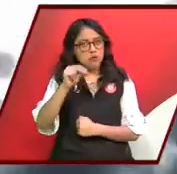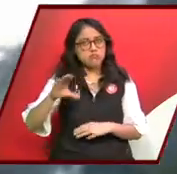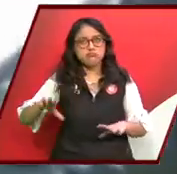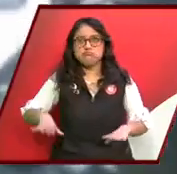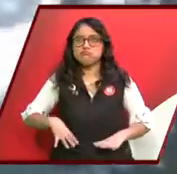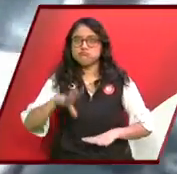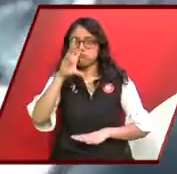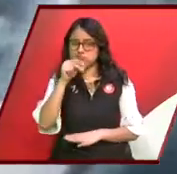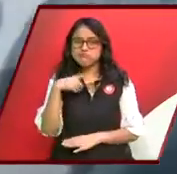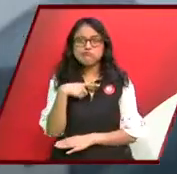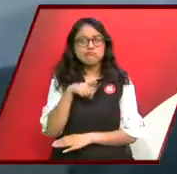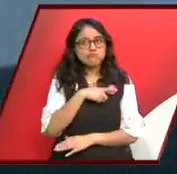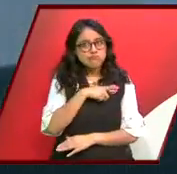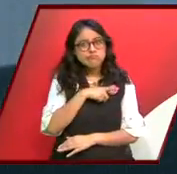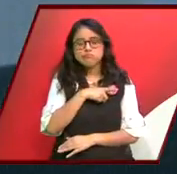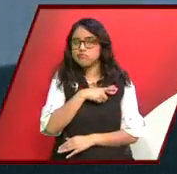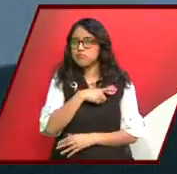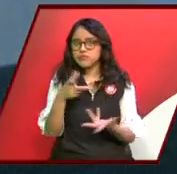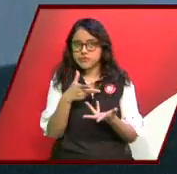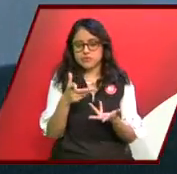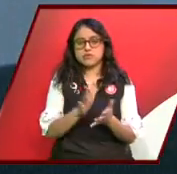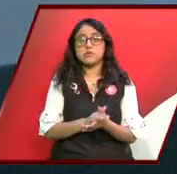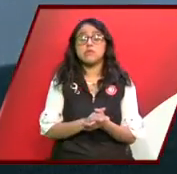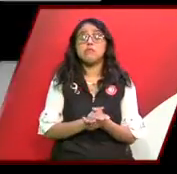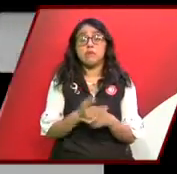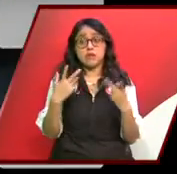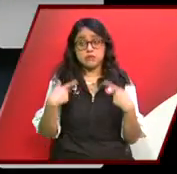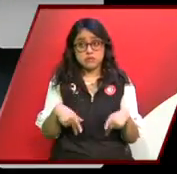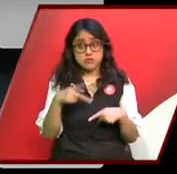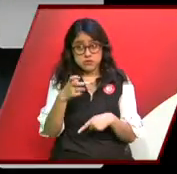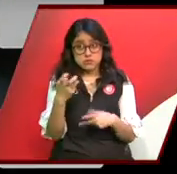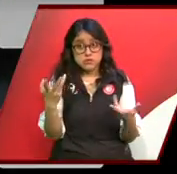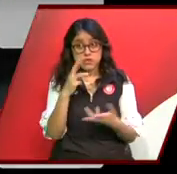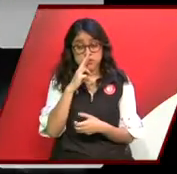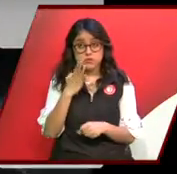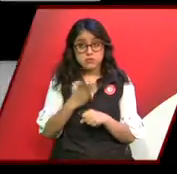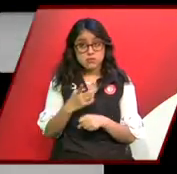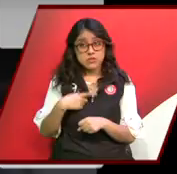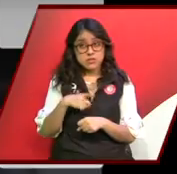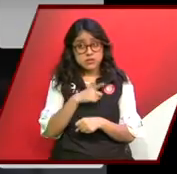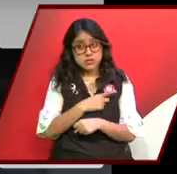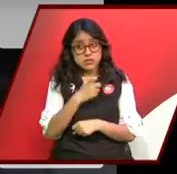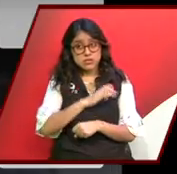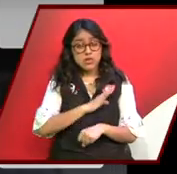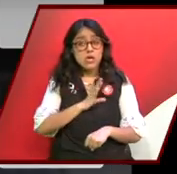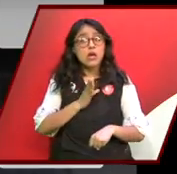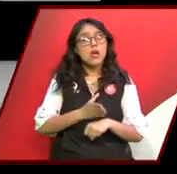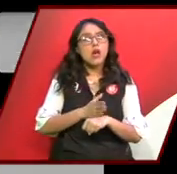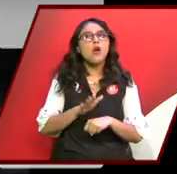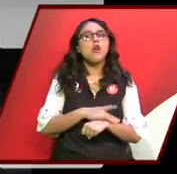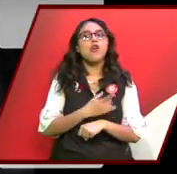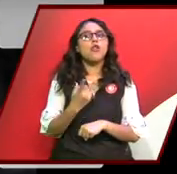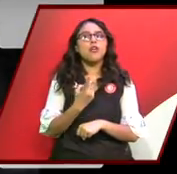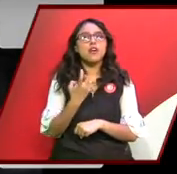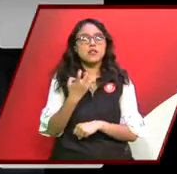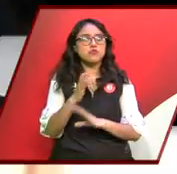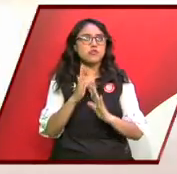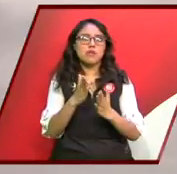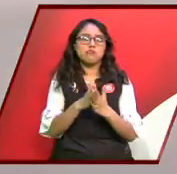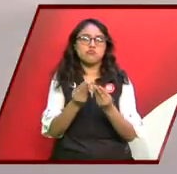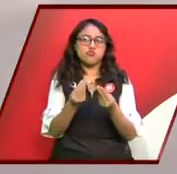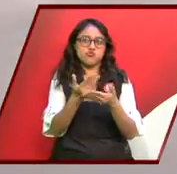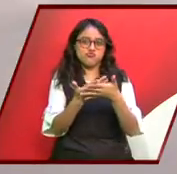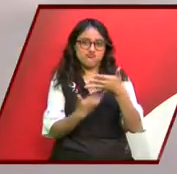Que se tomen cartas en el asunto, o sea, que las personas que hicieron esto sean sancionadas, porque de hecho esto ya es